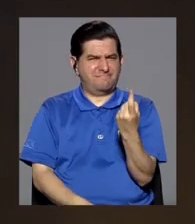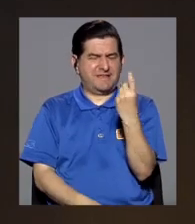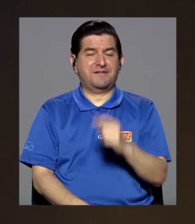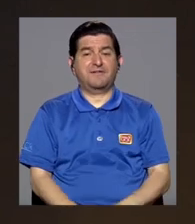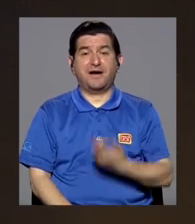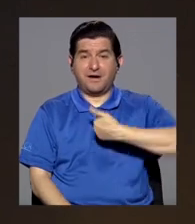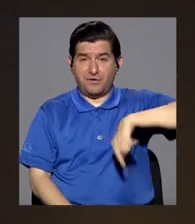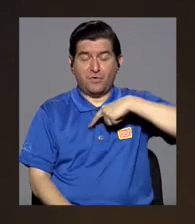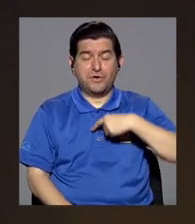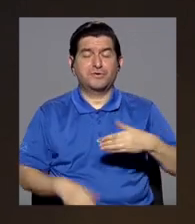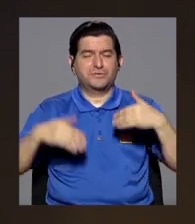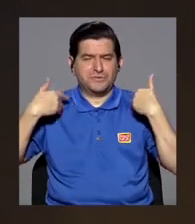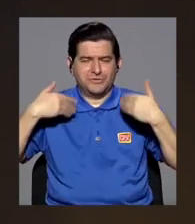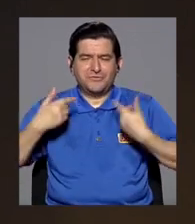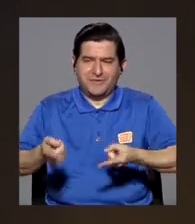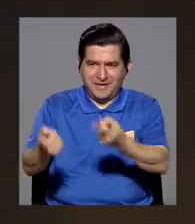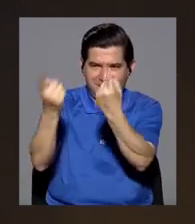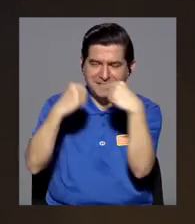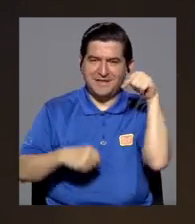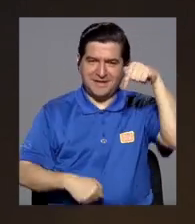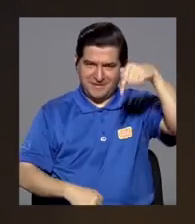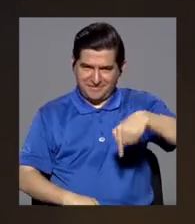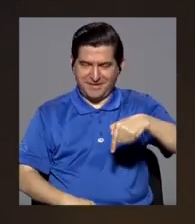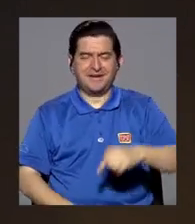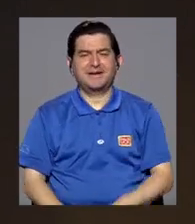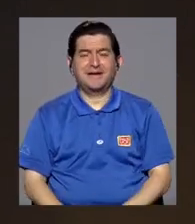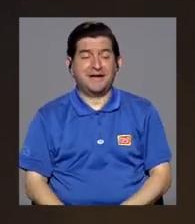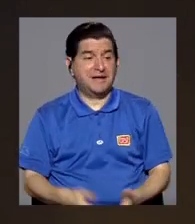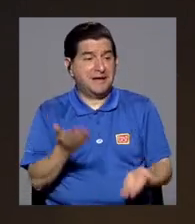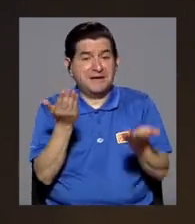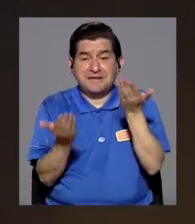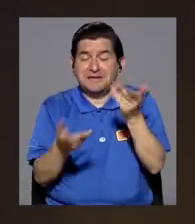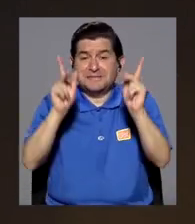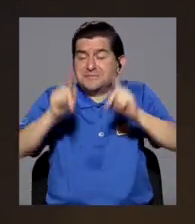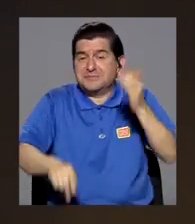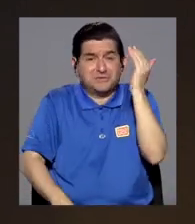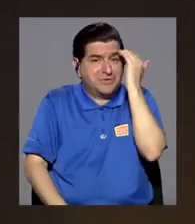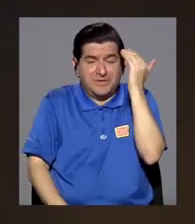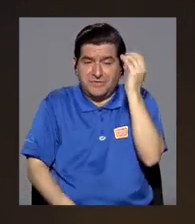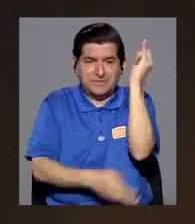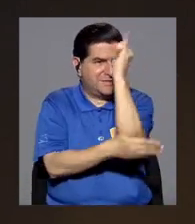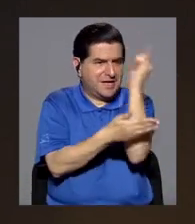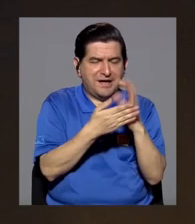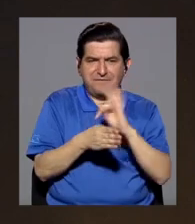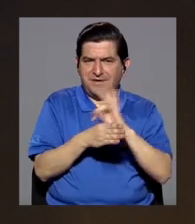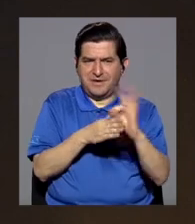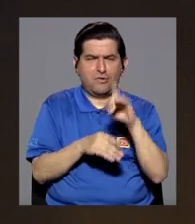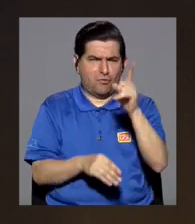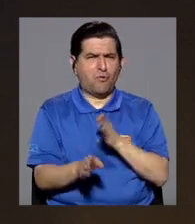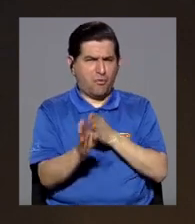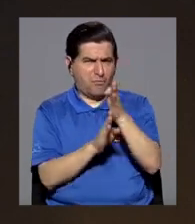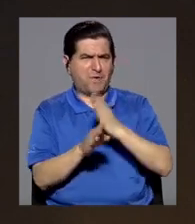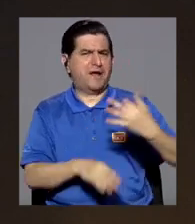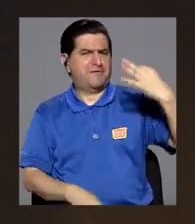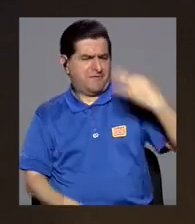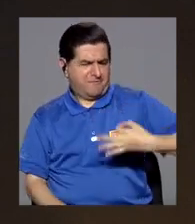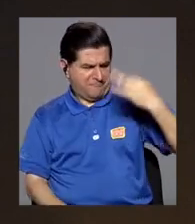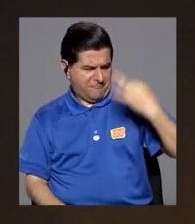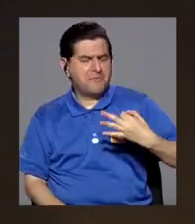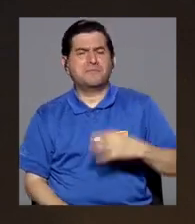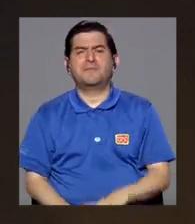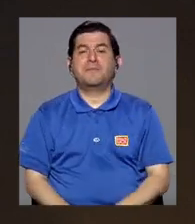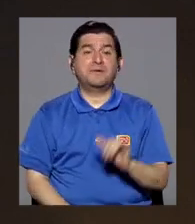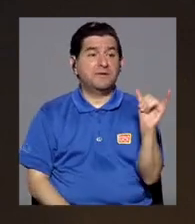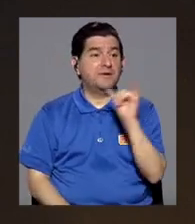por eso celebramos tu presencia hoy porque muchos desconocemos sobre el arte terapia como una disciplina formal